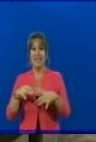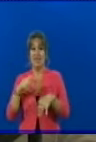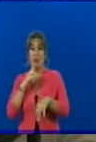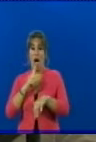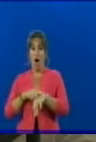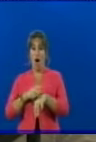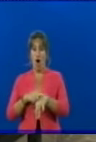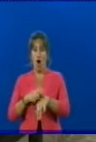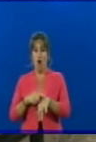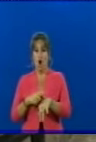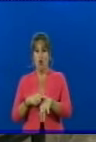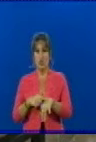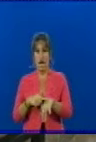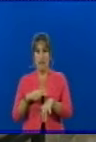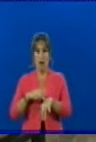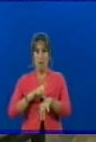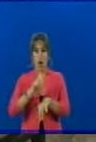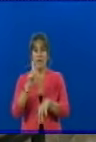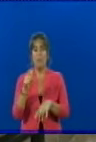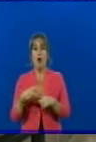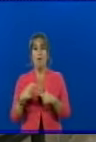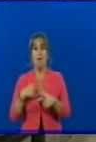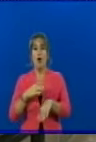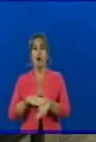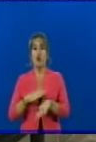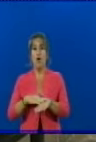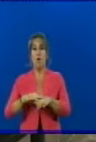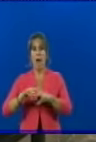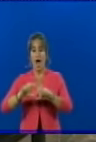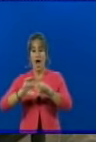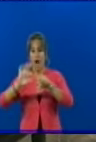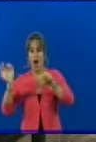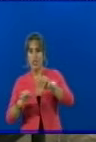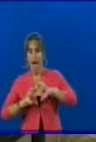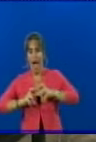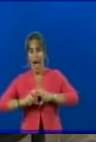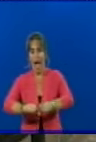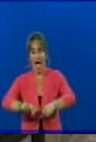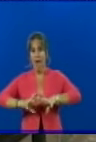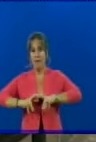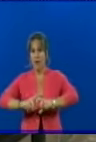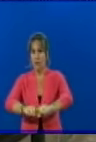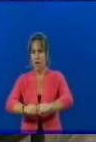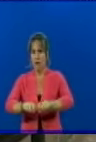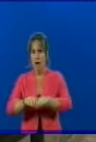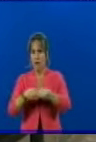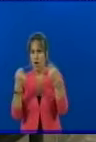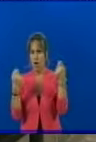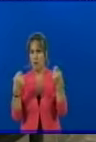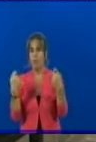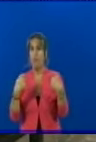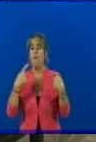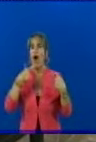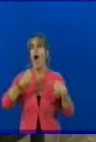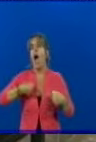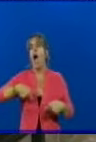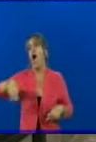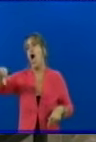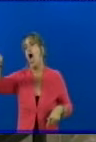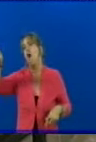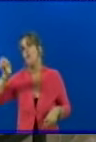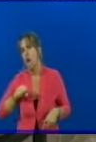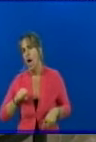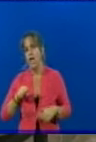horario, está muy atrasado hoy por el problema de la correa de la amasadora que se rompió y tuvimos que buscarla allá a la